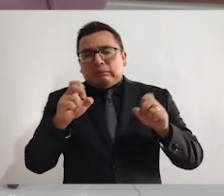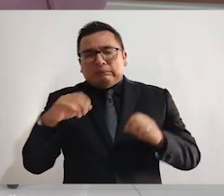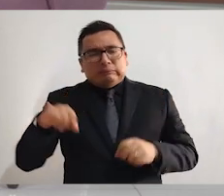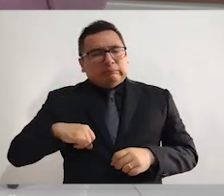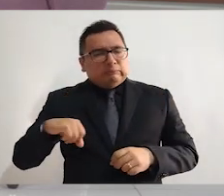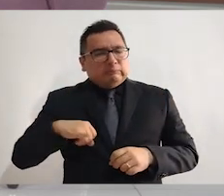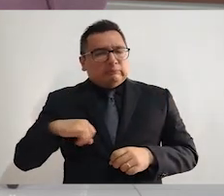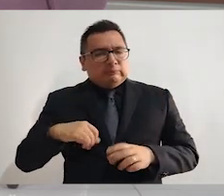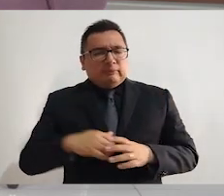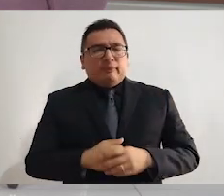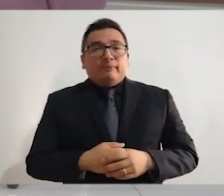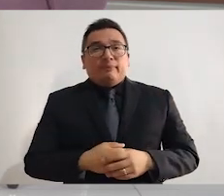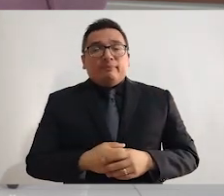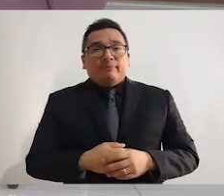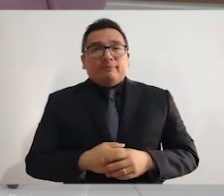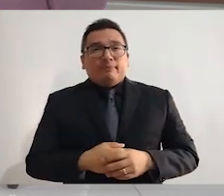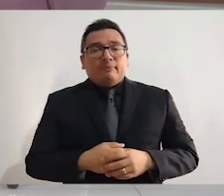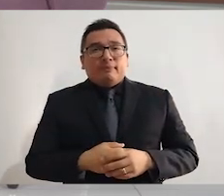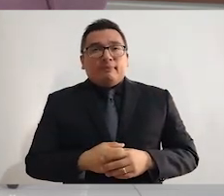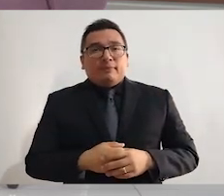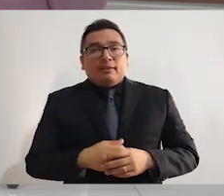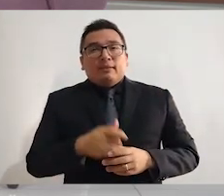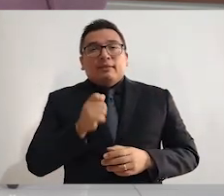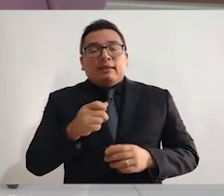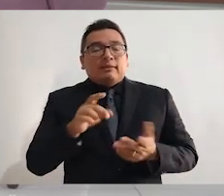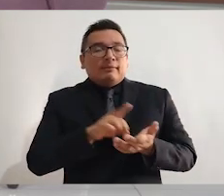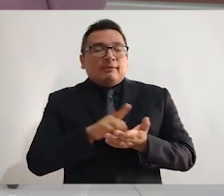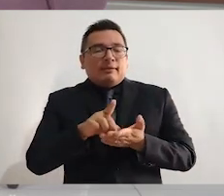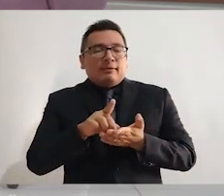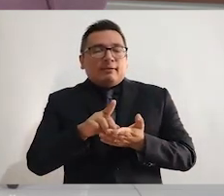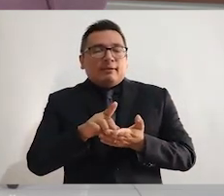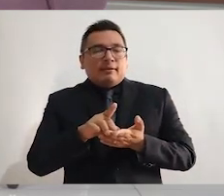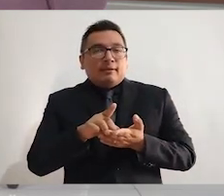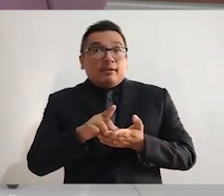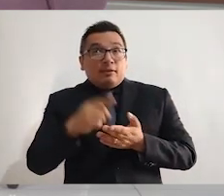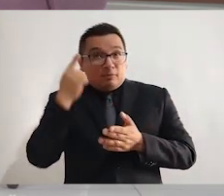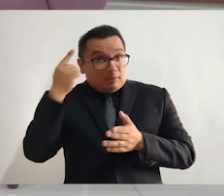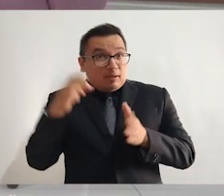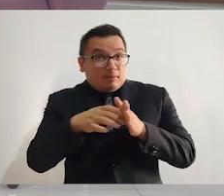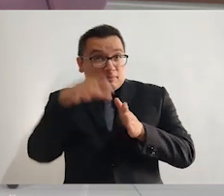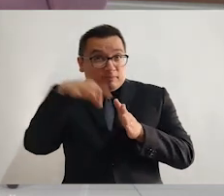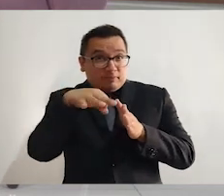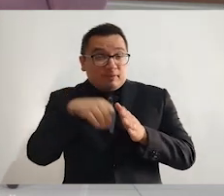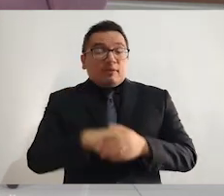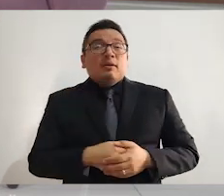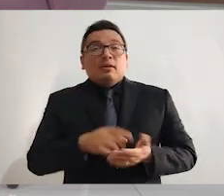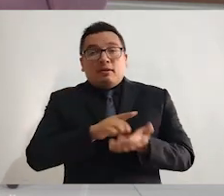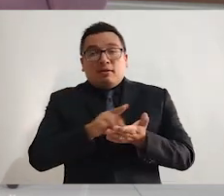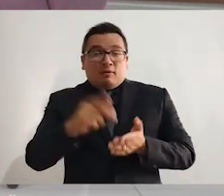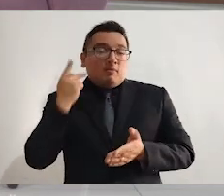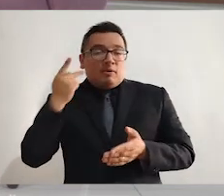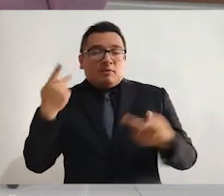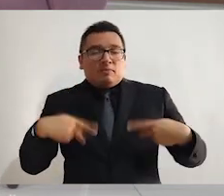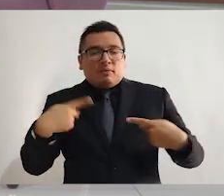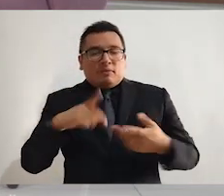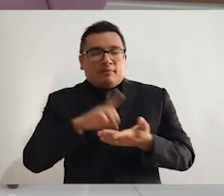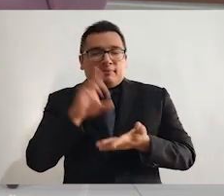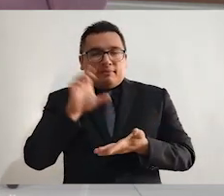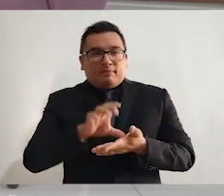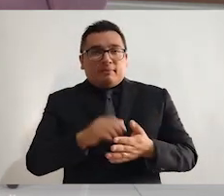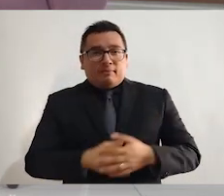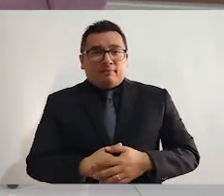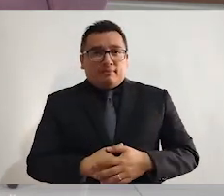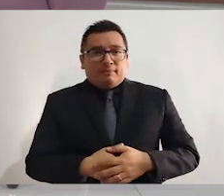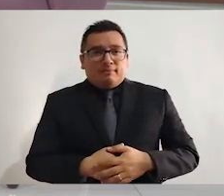muy importante para las y los coahuilenses, que son los derechos electorales, los derechos políticos de las personas que tienen algún